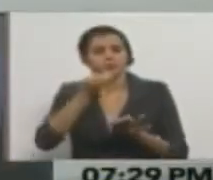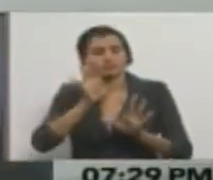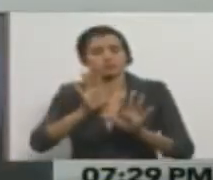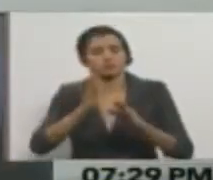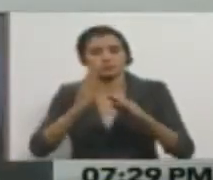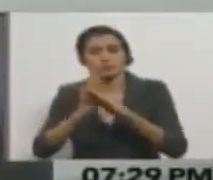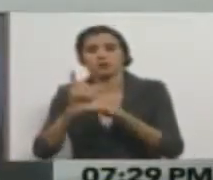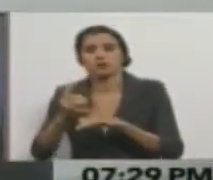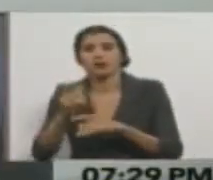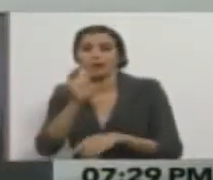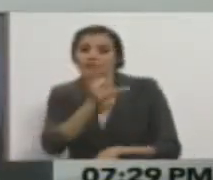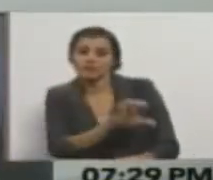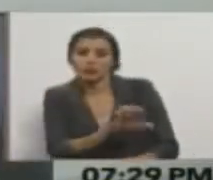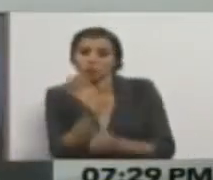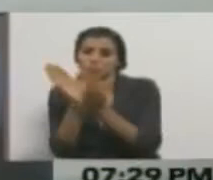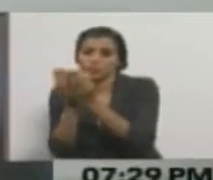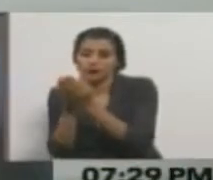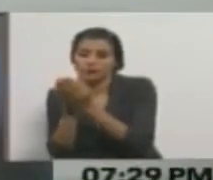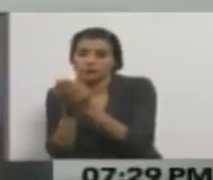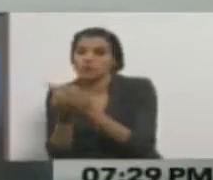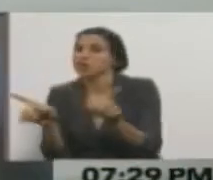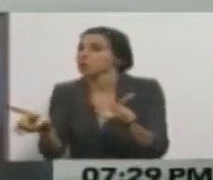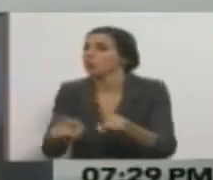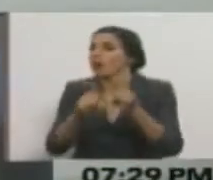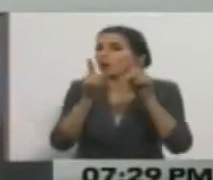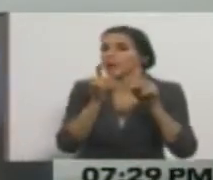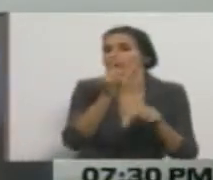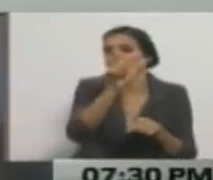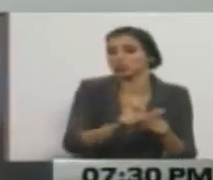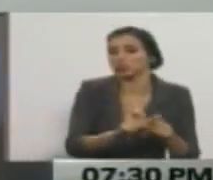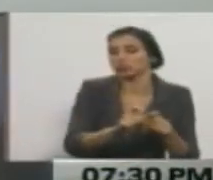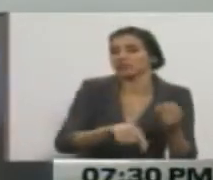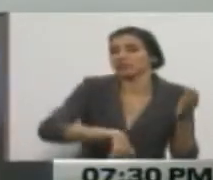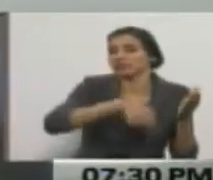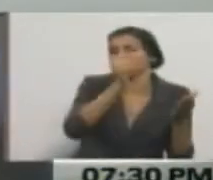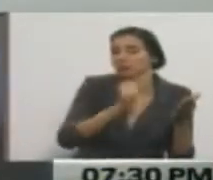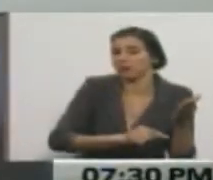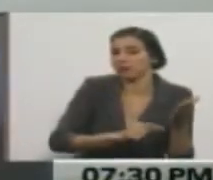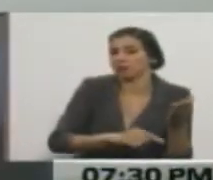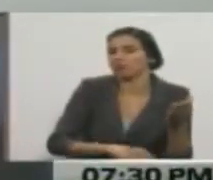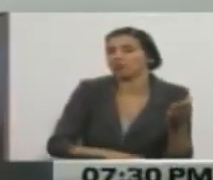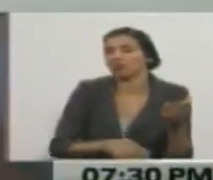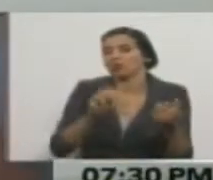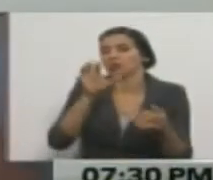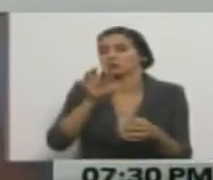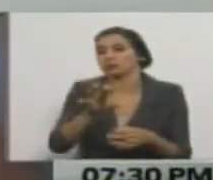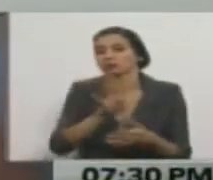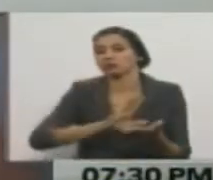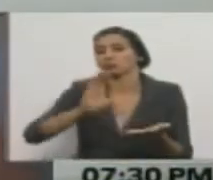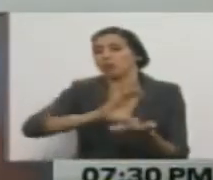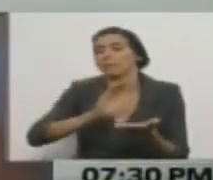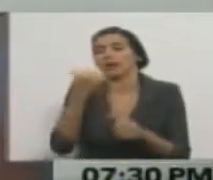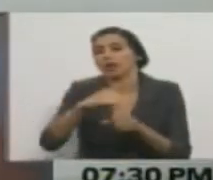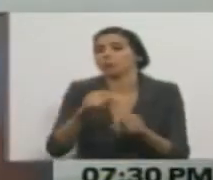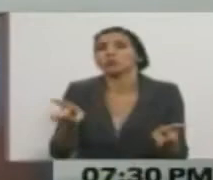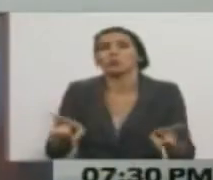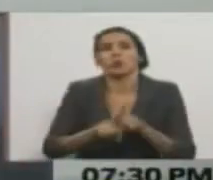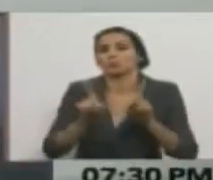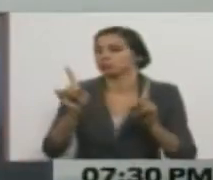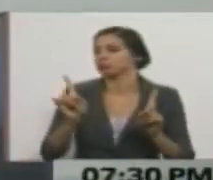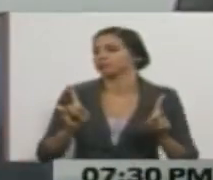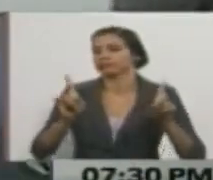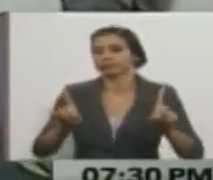Vale lo mismo un votante en el estado Nueva Esparta que un votante en la ciudad de Maracaibo. Bueno, esto